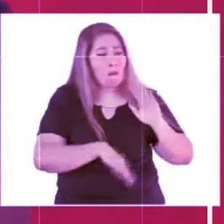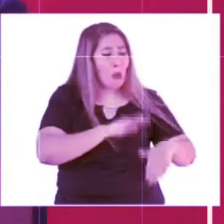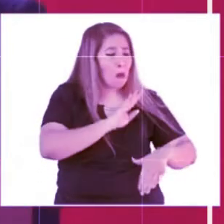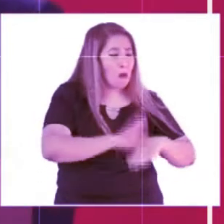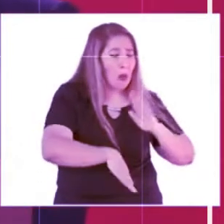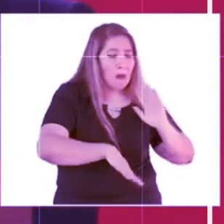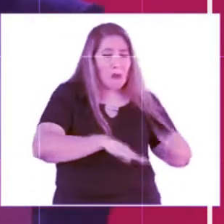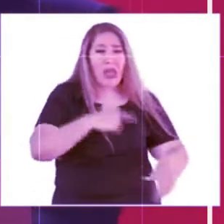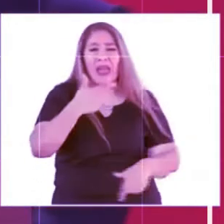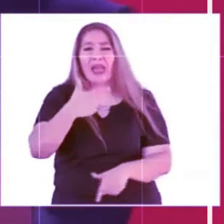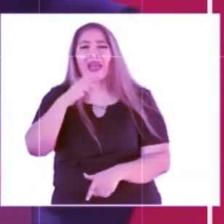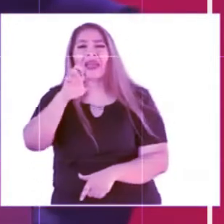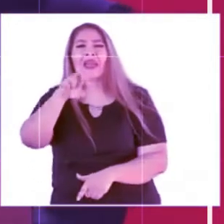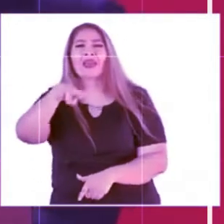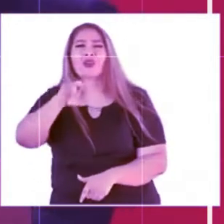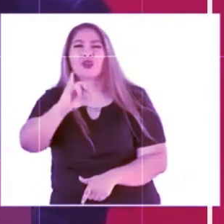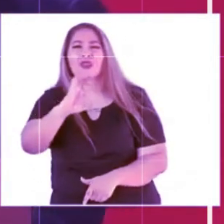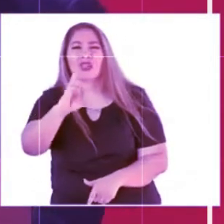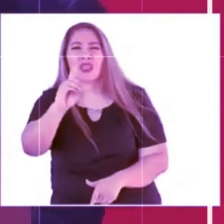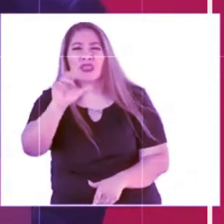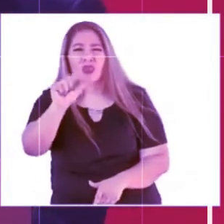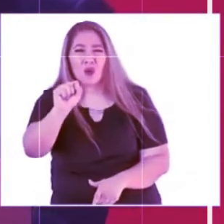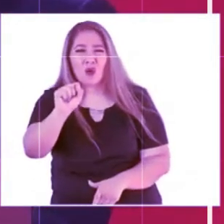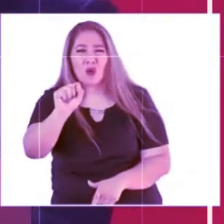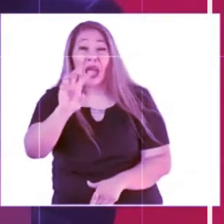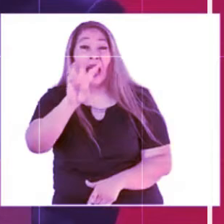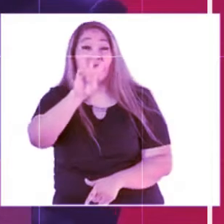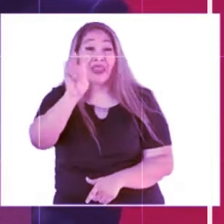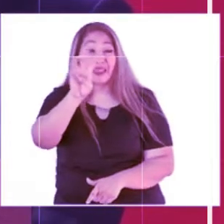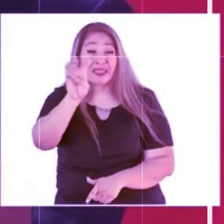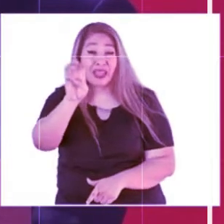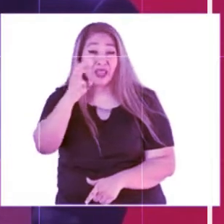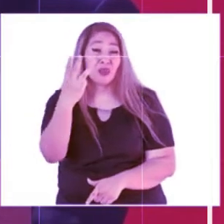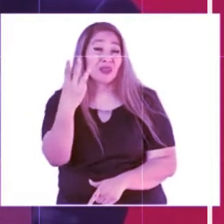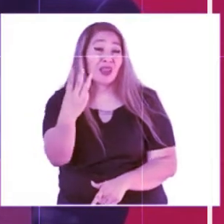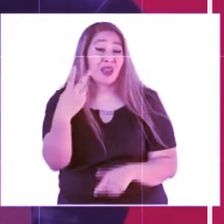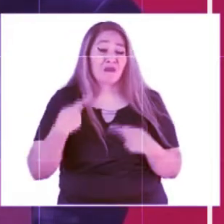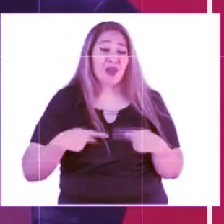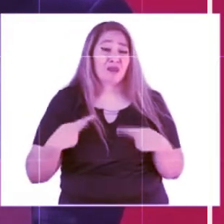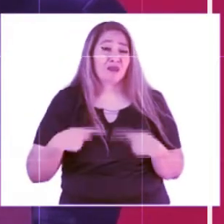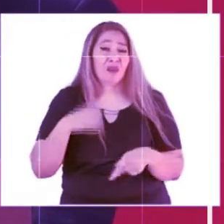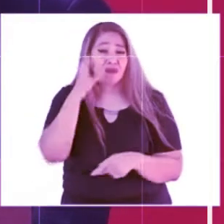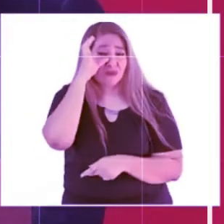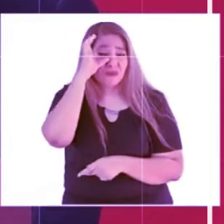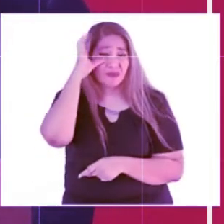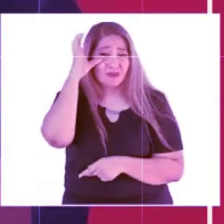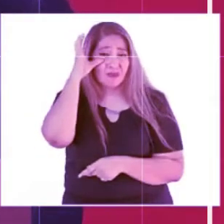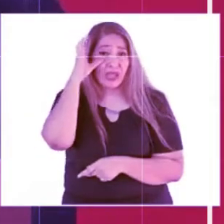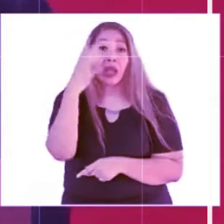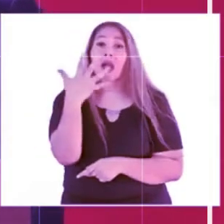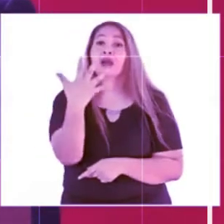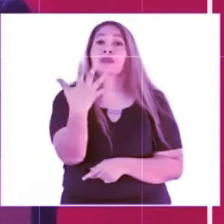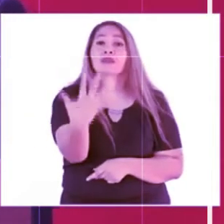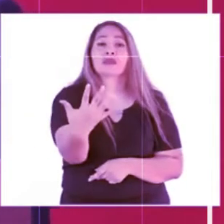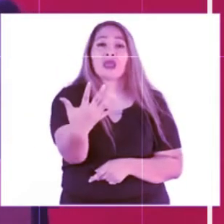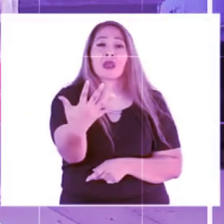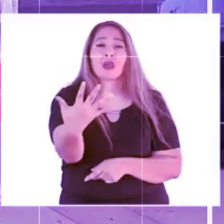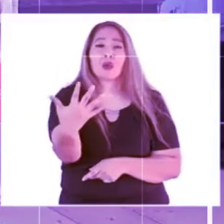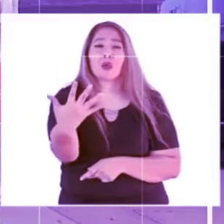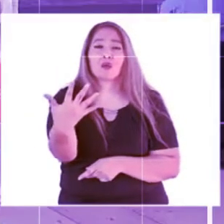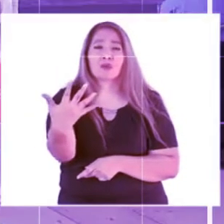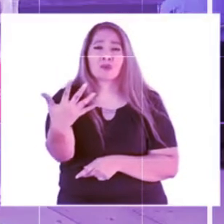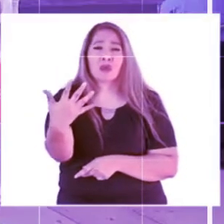ya lo hemos dicho, a 303 personas de origen chino y a 5 de